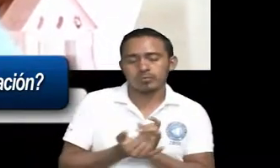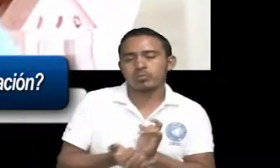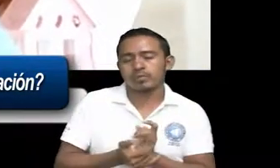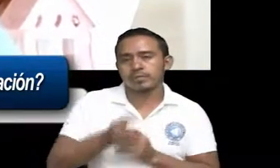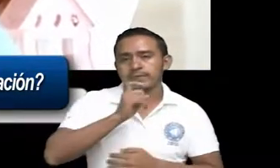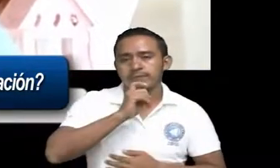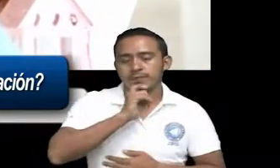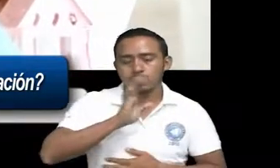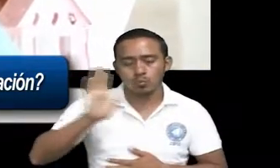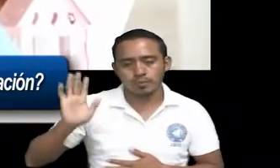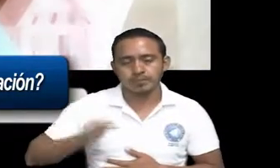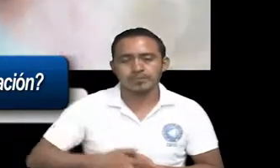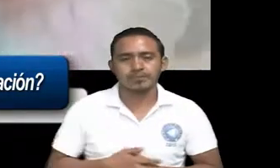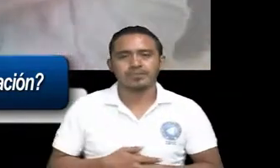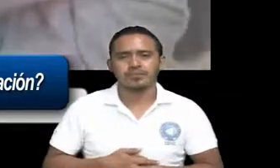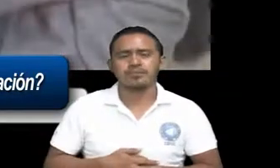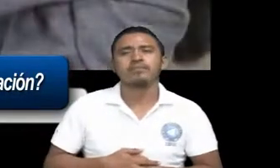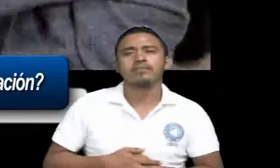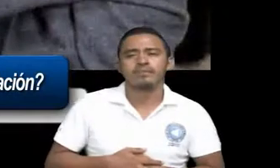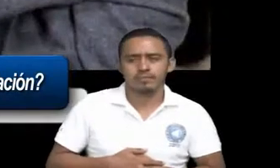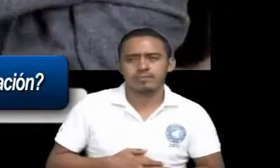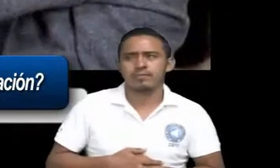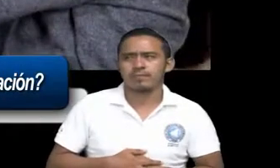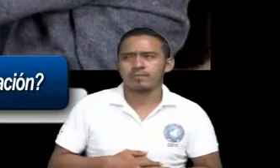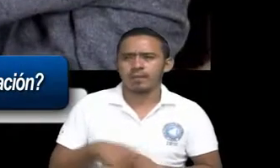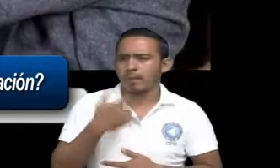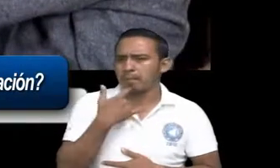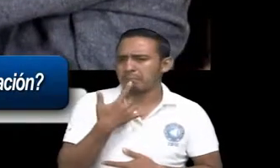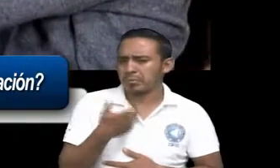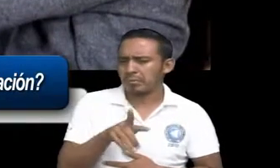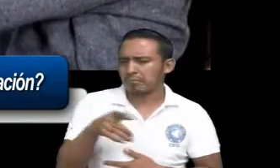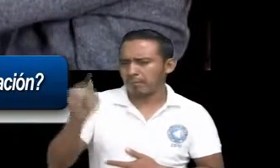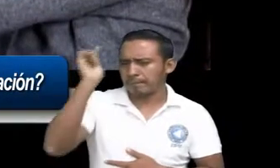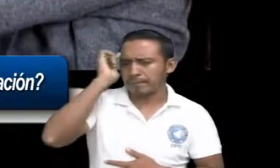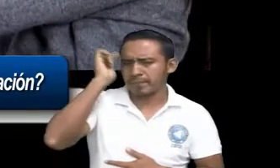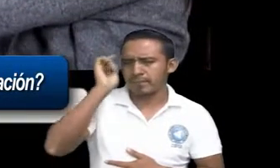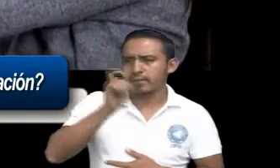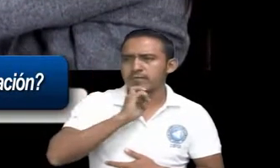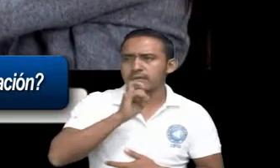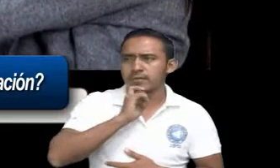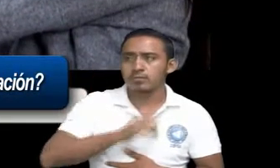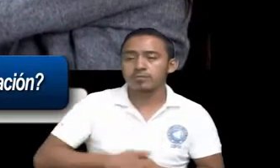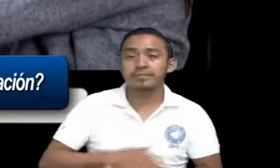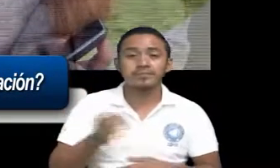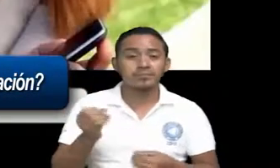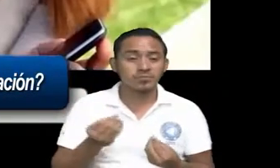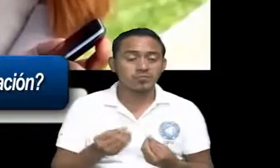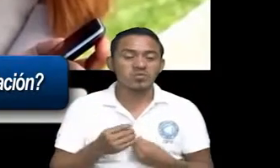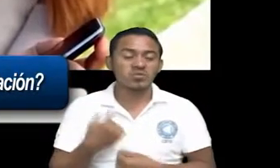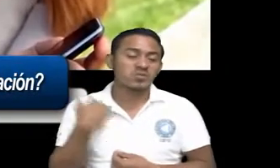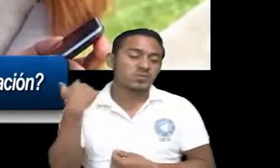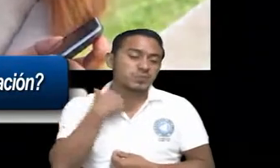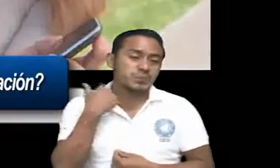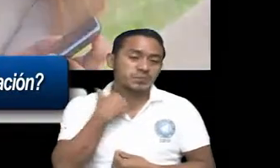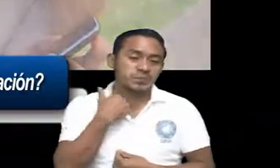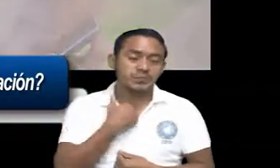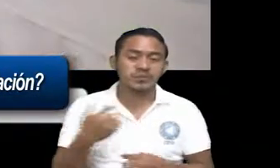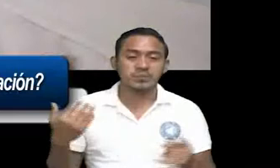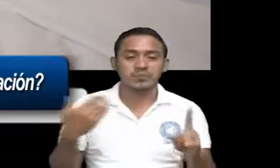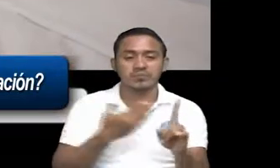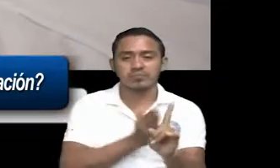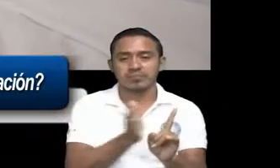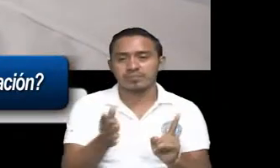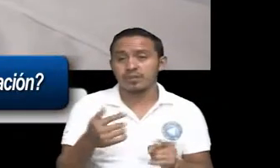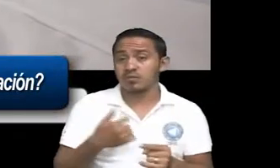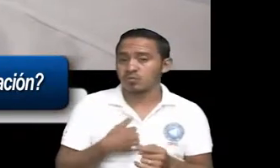o celoso, entonces uno indaga, ¿y por qué considera usted que? Y lo relaciona mucho con una infidelidad. Entonces yo no era